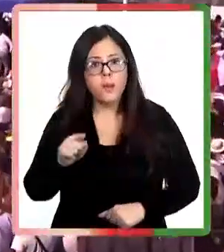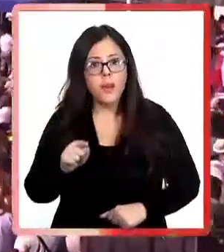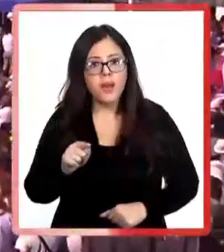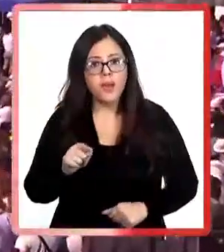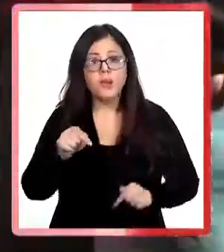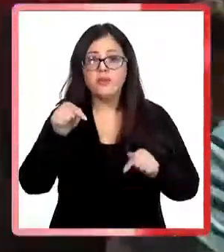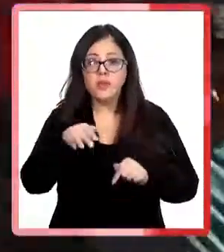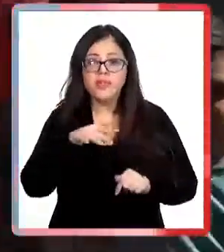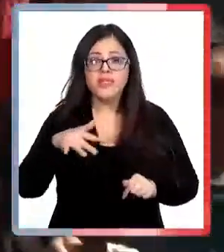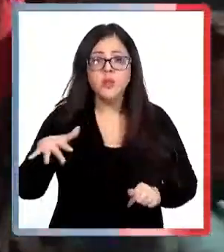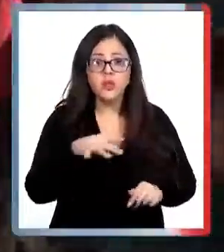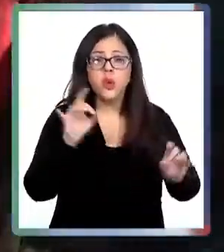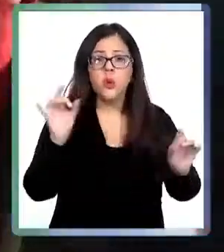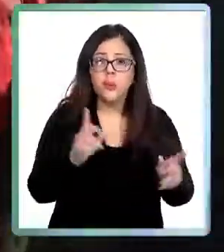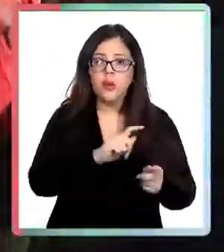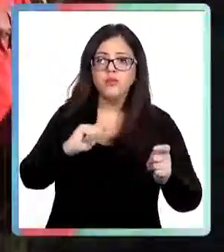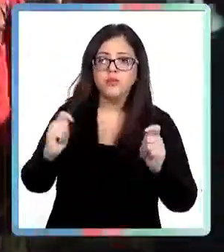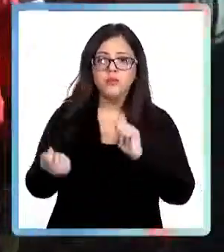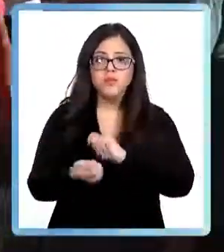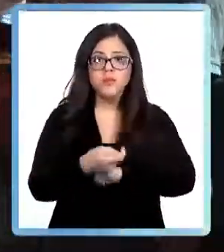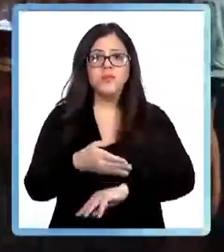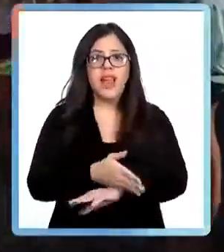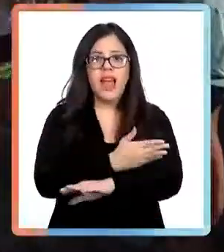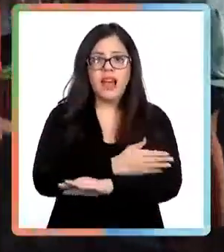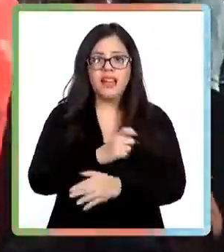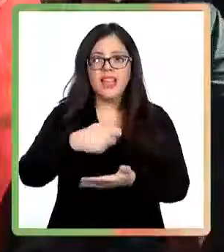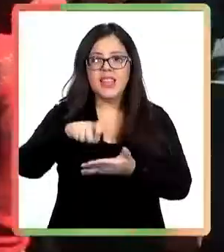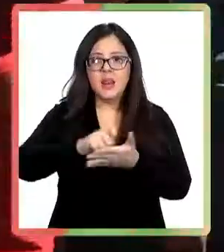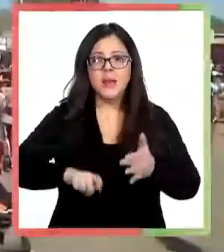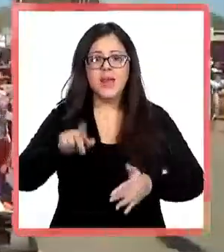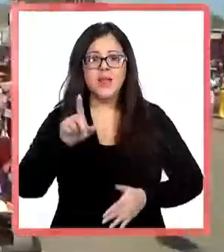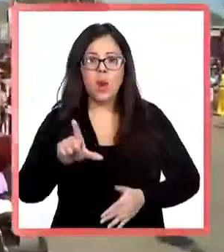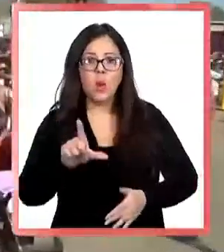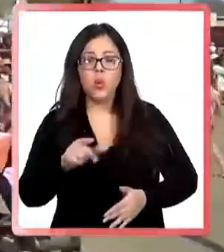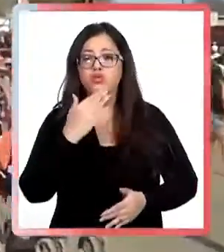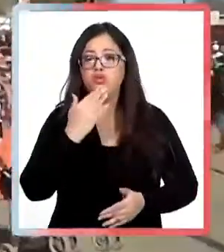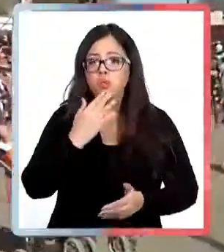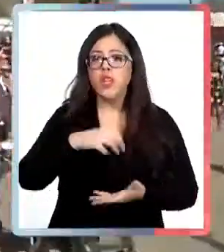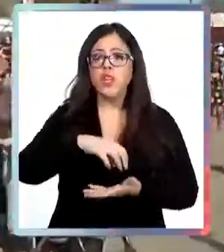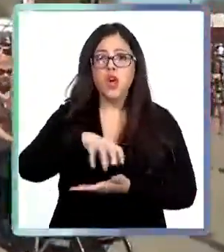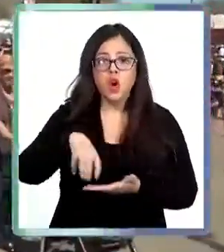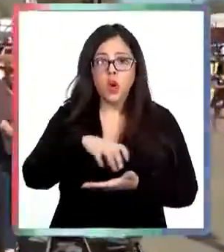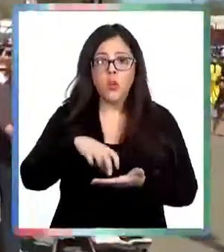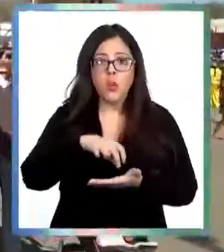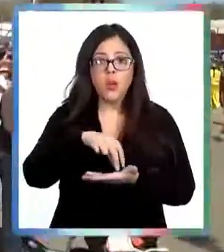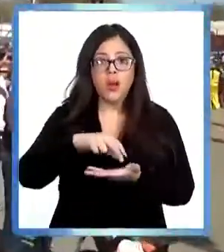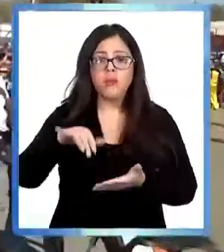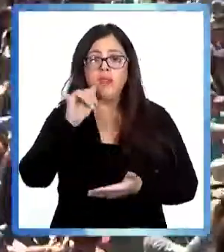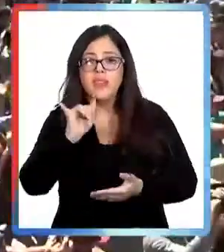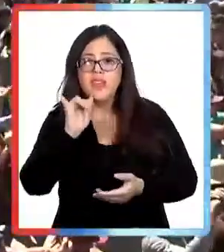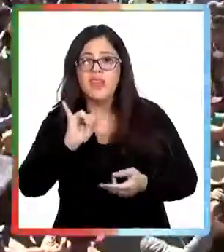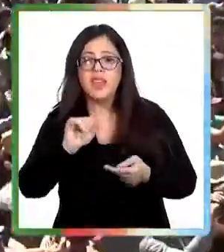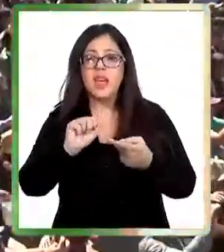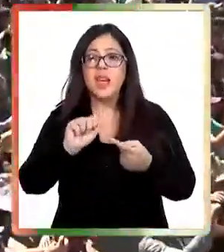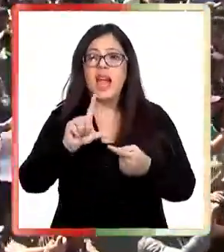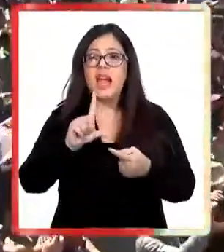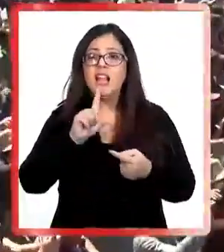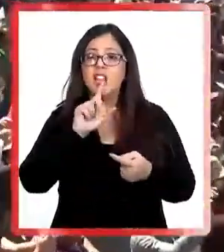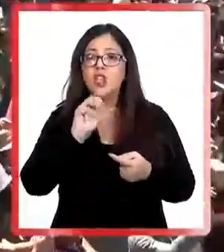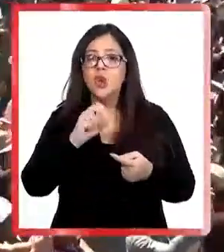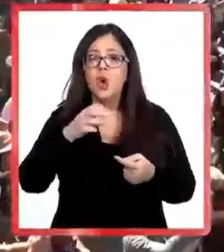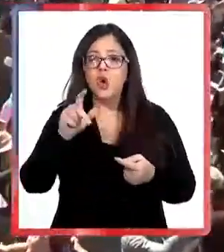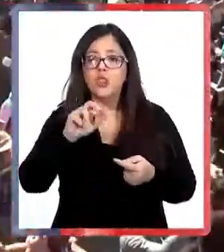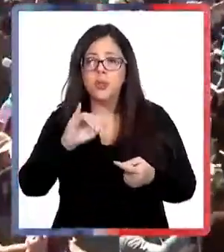embargo, esta situación podría variar antes de julio. Además, las comunas urbanas de Iquique y Alto Hospicio